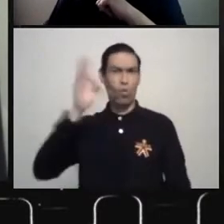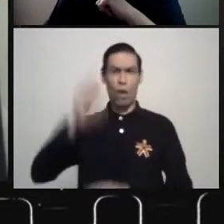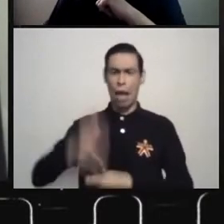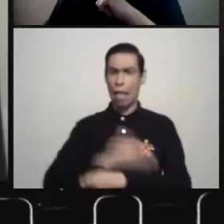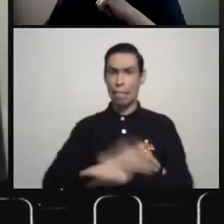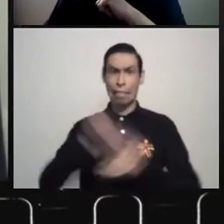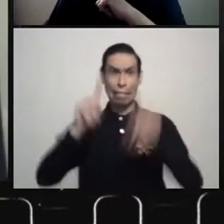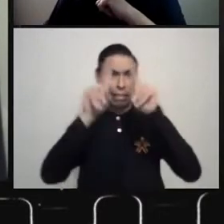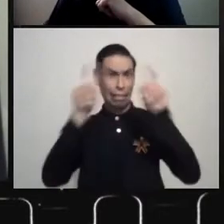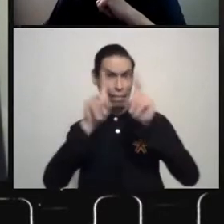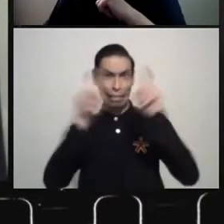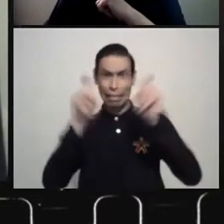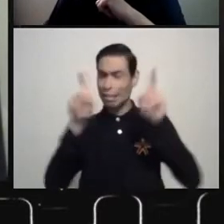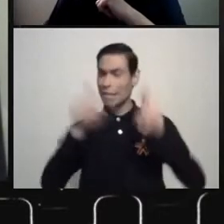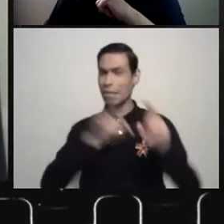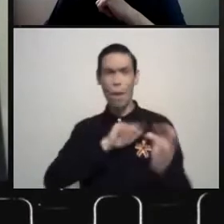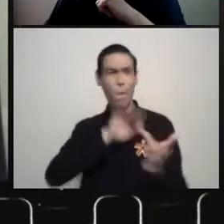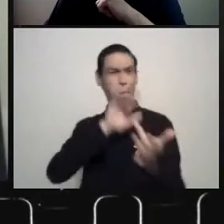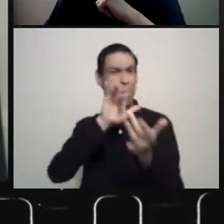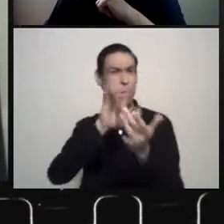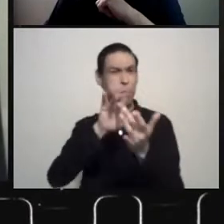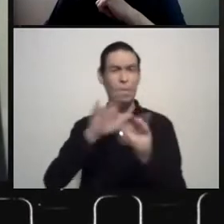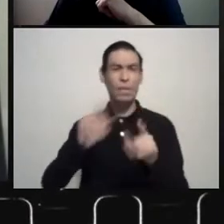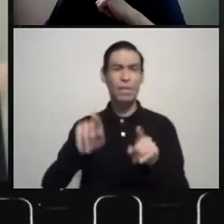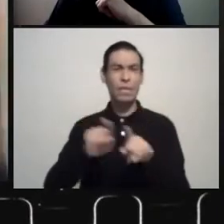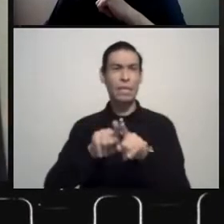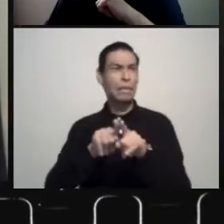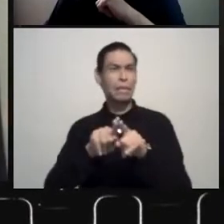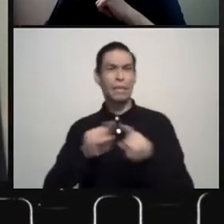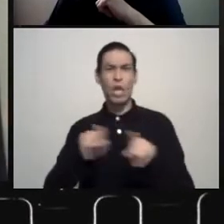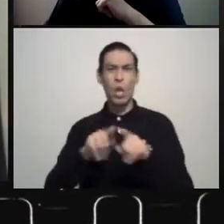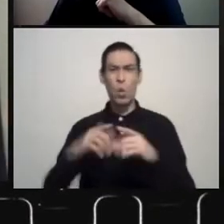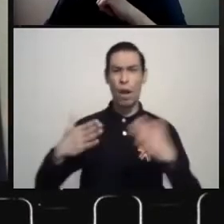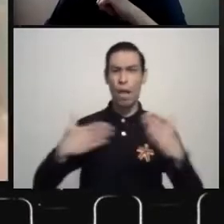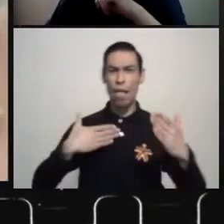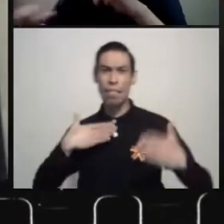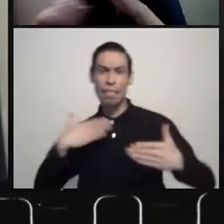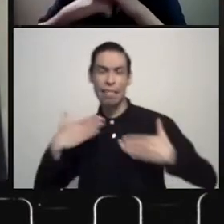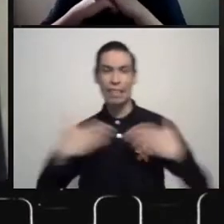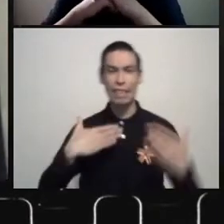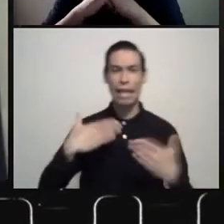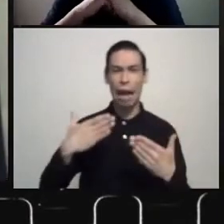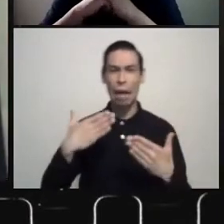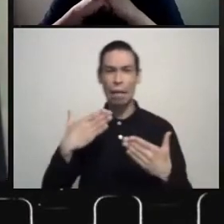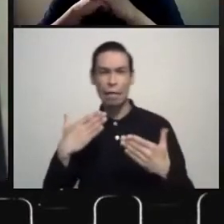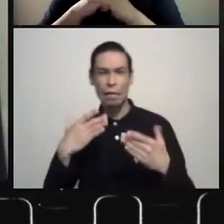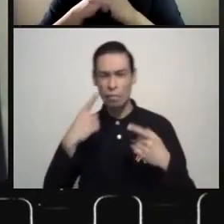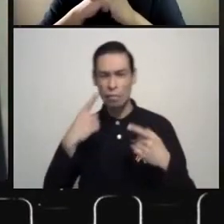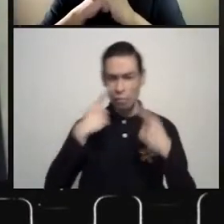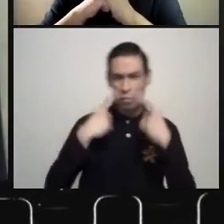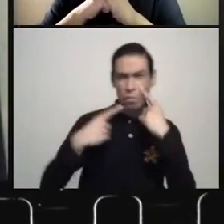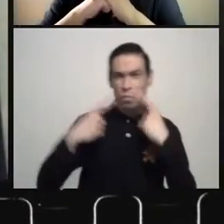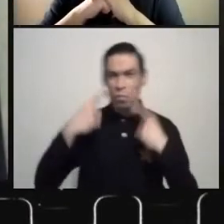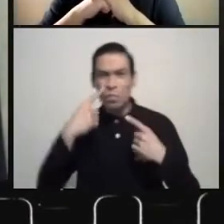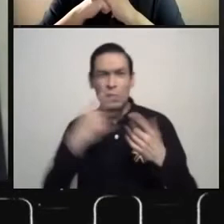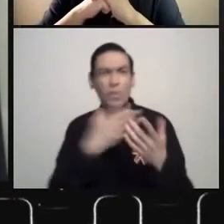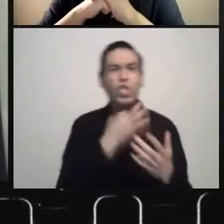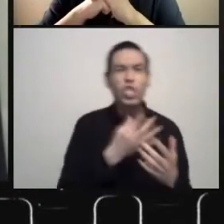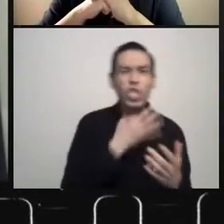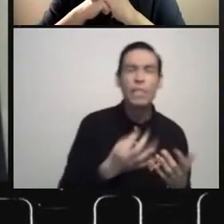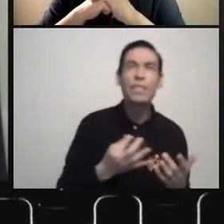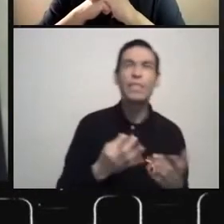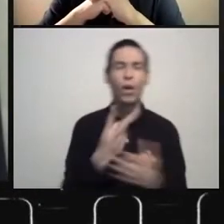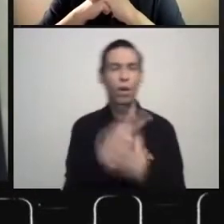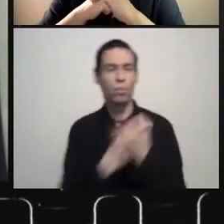al que nunca me había acercado, que es dramedy, es drama con comedia. Nunca en mi vida acababa de hacer otras